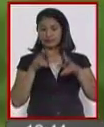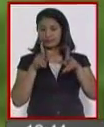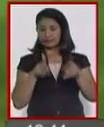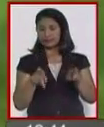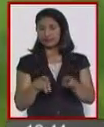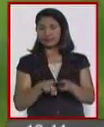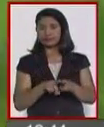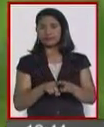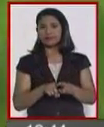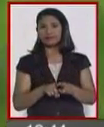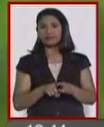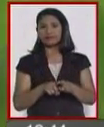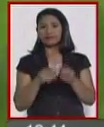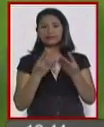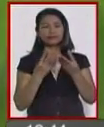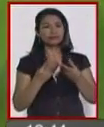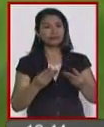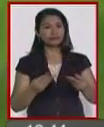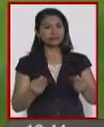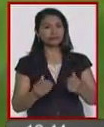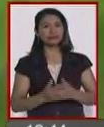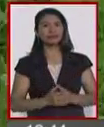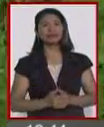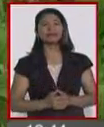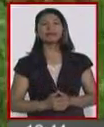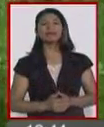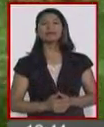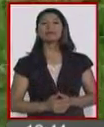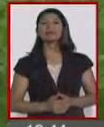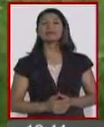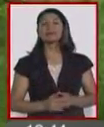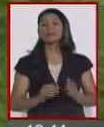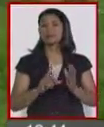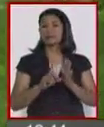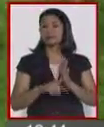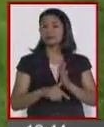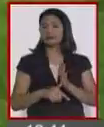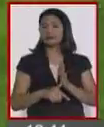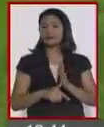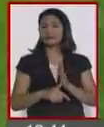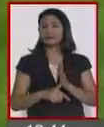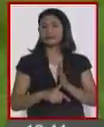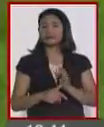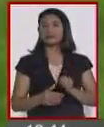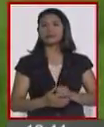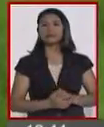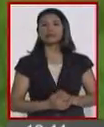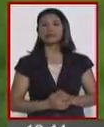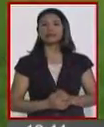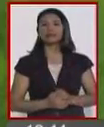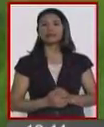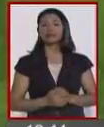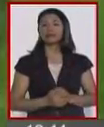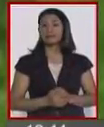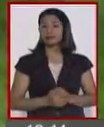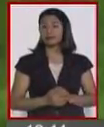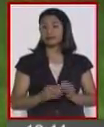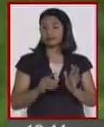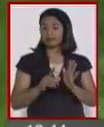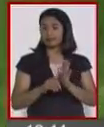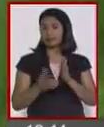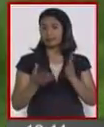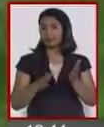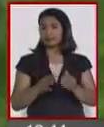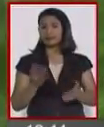persona llega a relajarse todas las partes de los esfínteres y llega a hacer una deposición del cuerpo. En ese sentido,